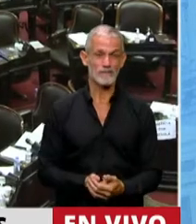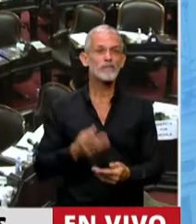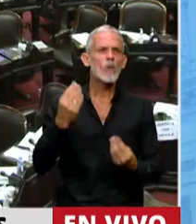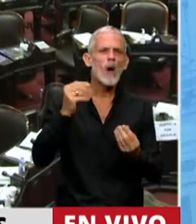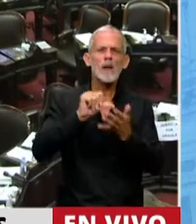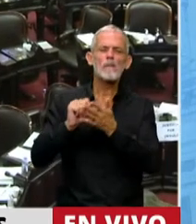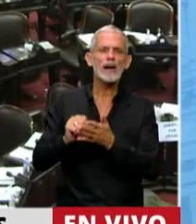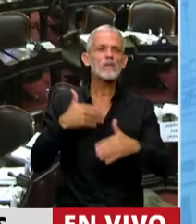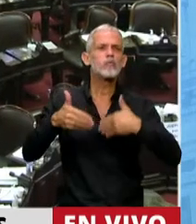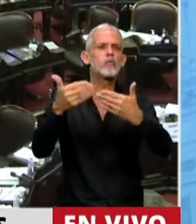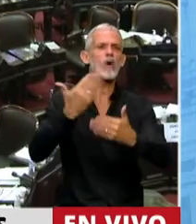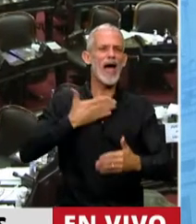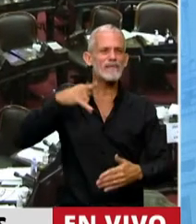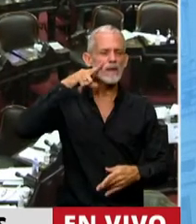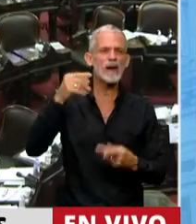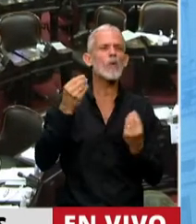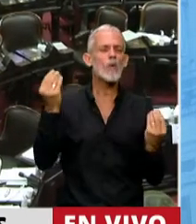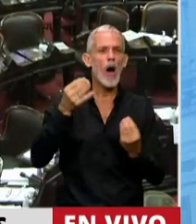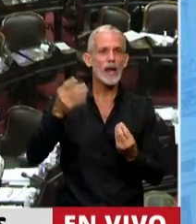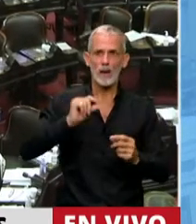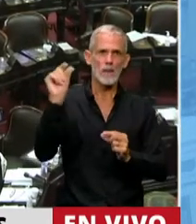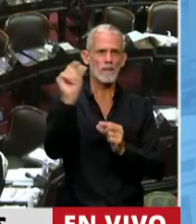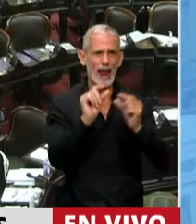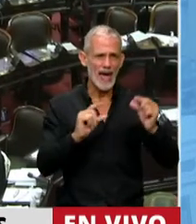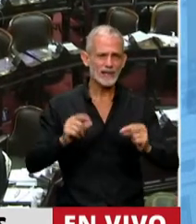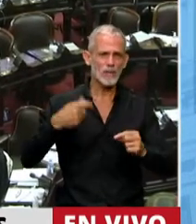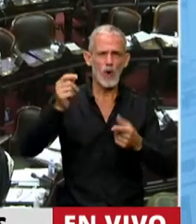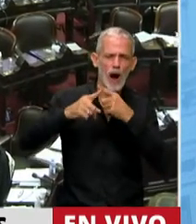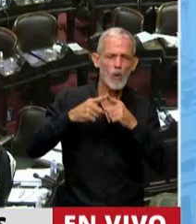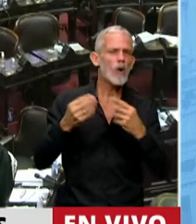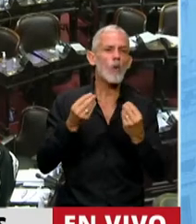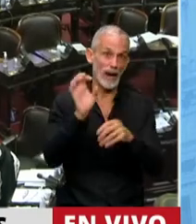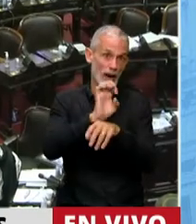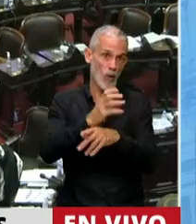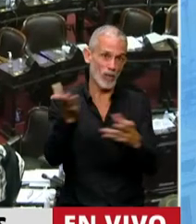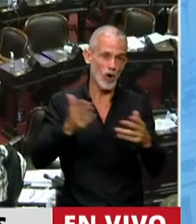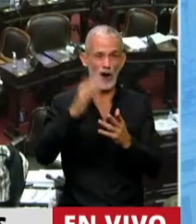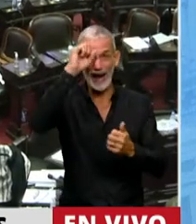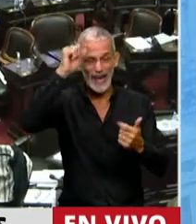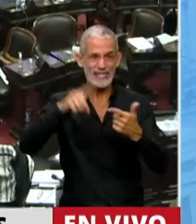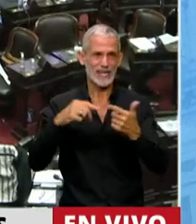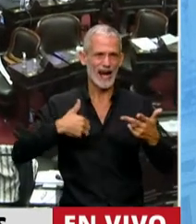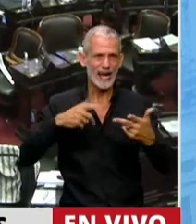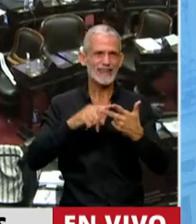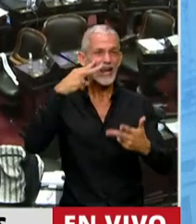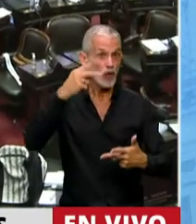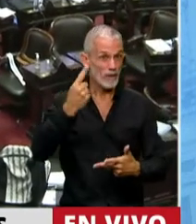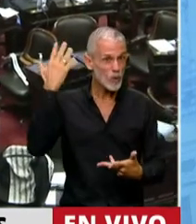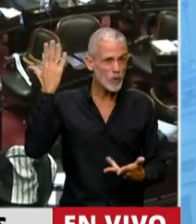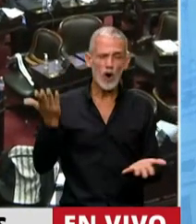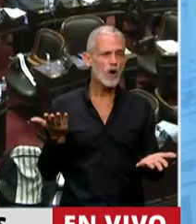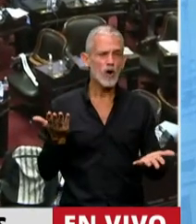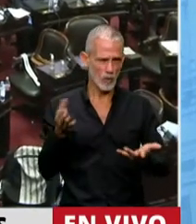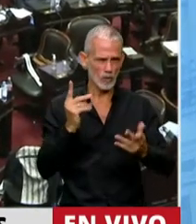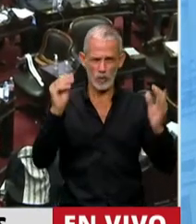¿Cuál país salió de la mano del FMI, de los que han recibido crédito y han llegado a un acuerdo? Ecuador, Grecia, Argentina 2001.